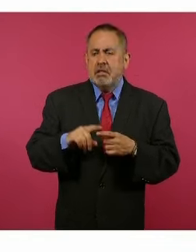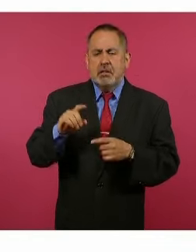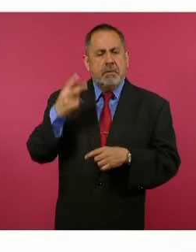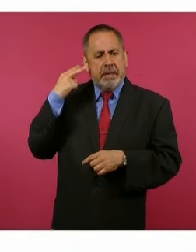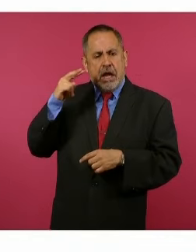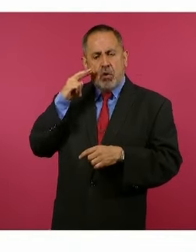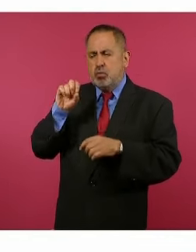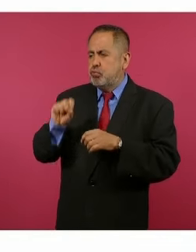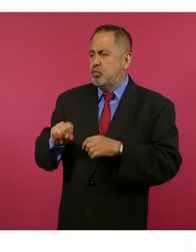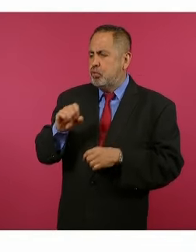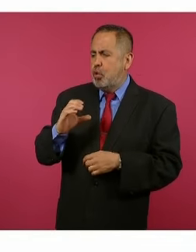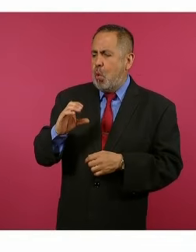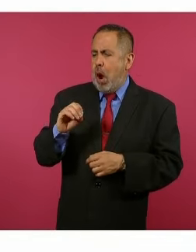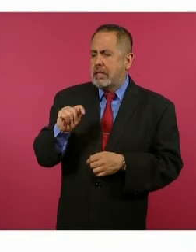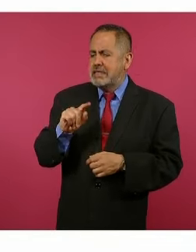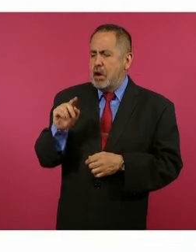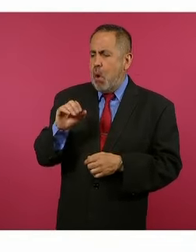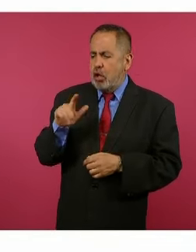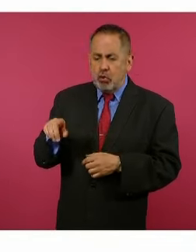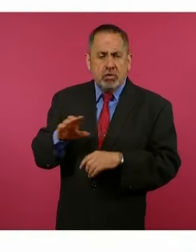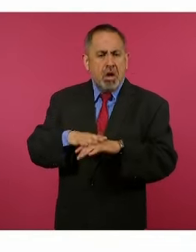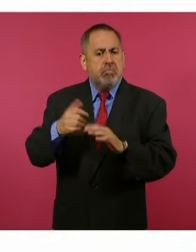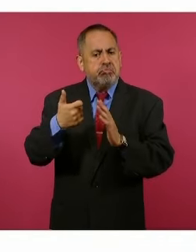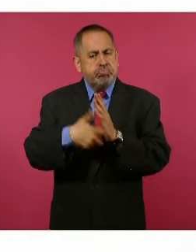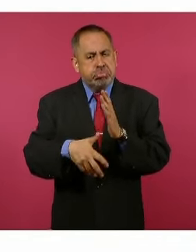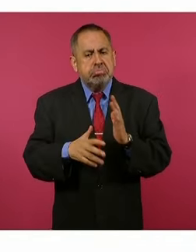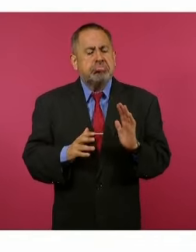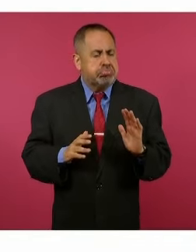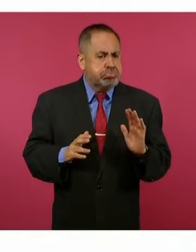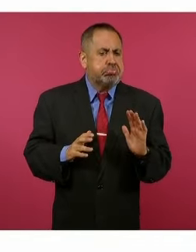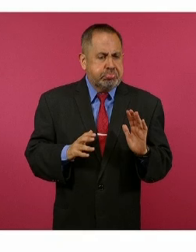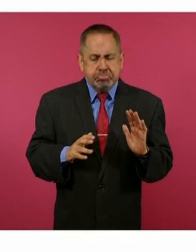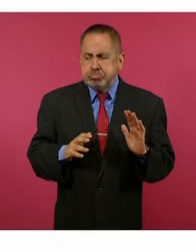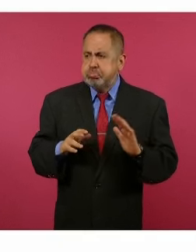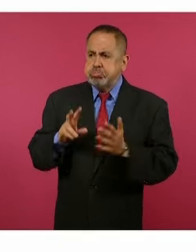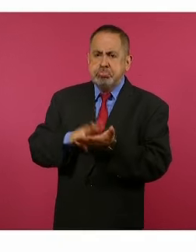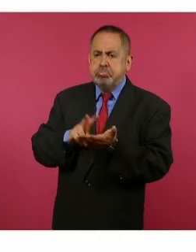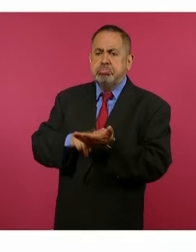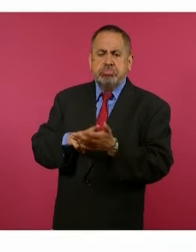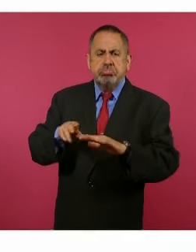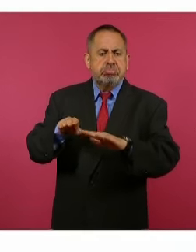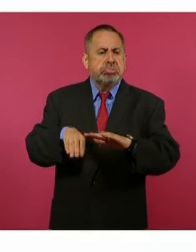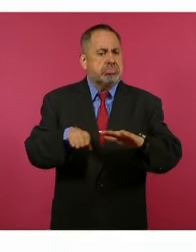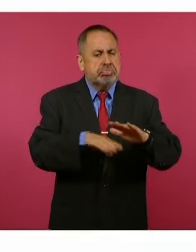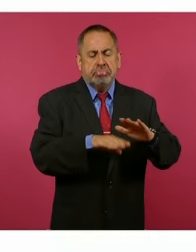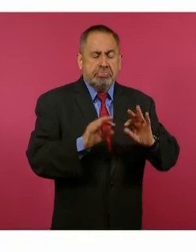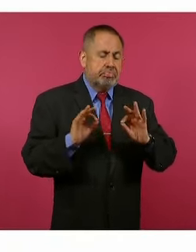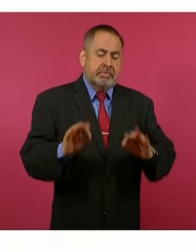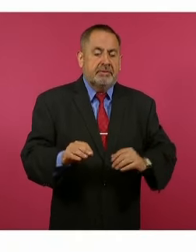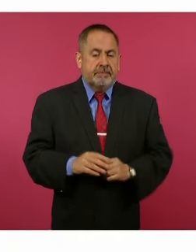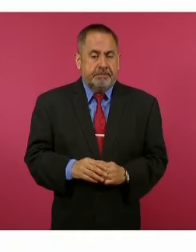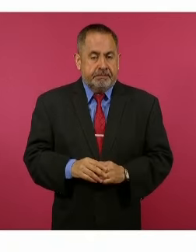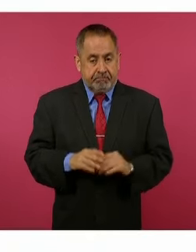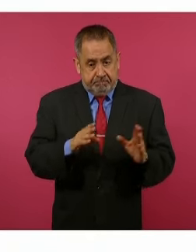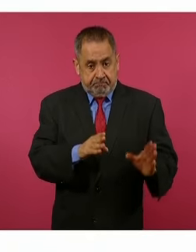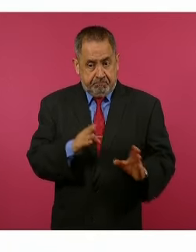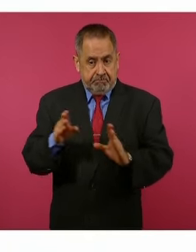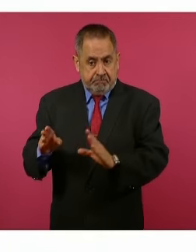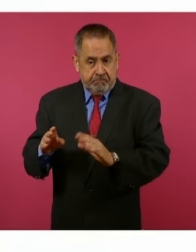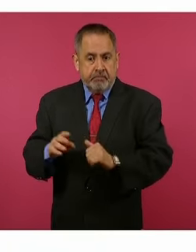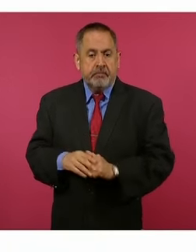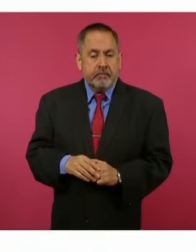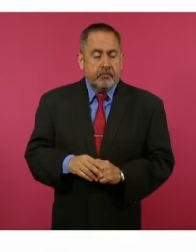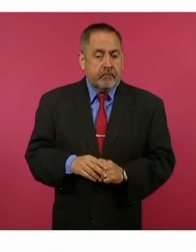lugares más del país con precios como les digo por debajo del promedio pasando ahora al combustible